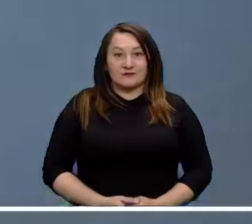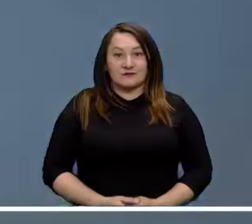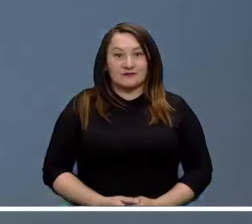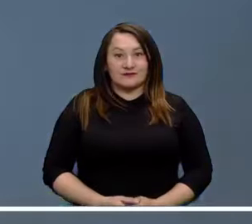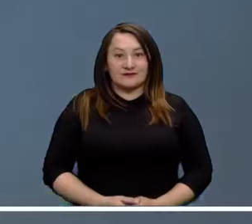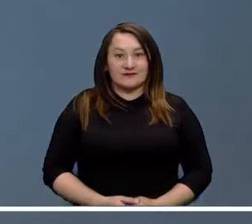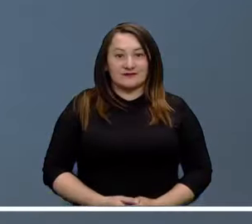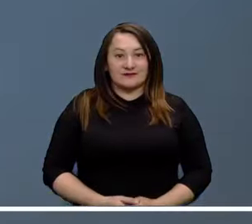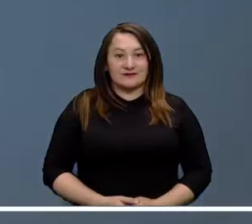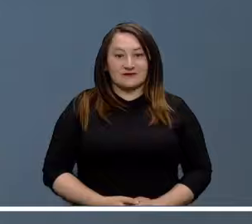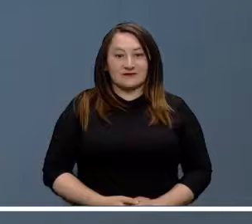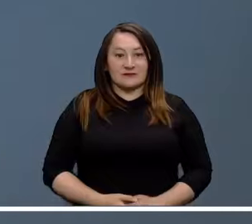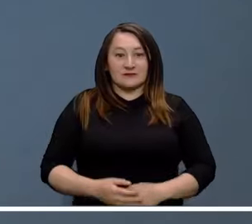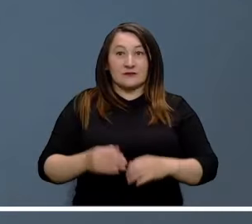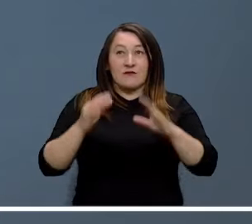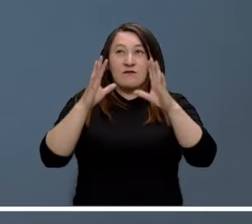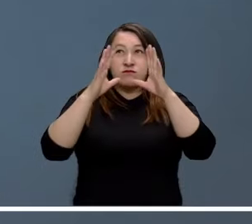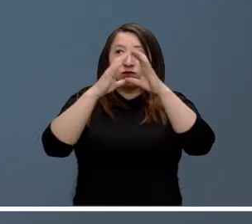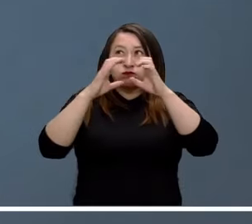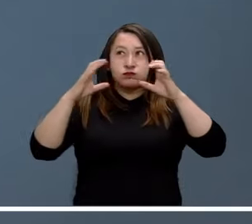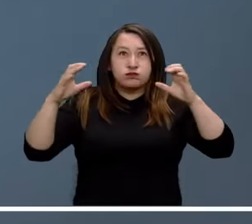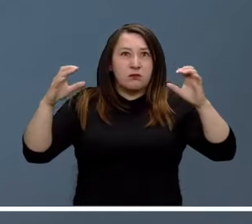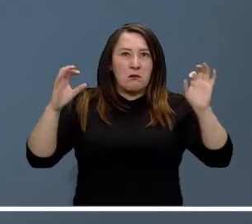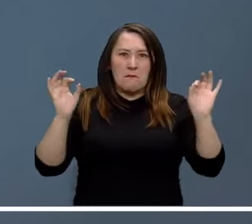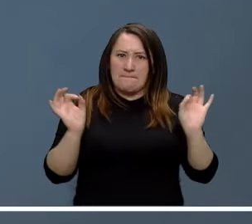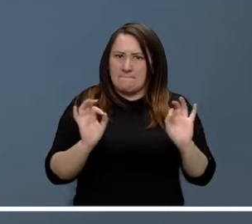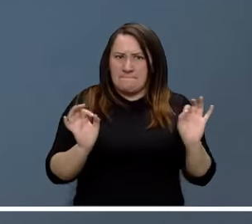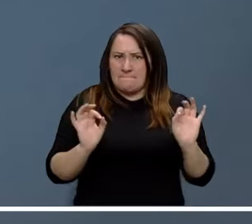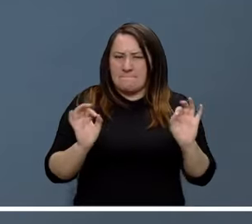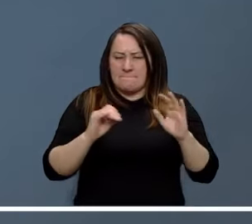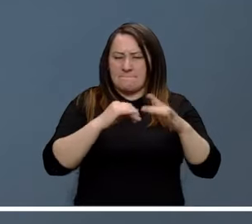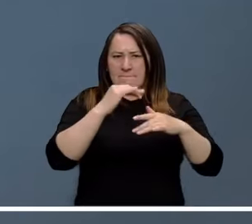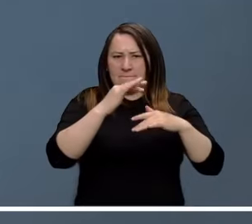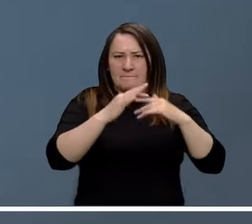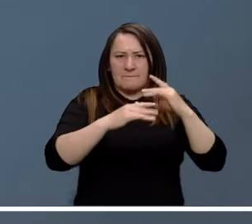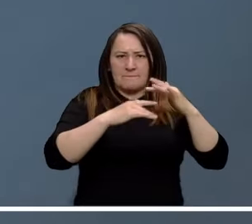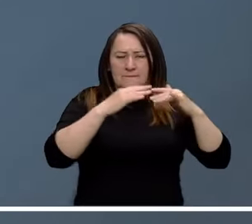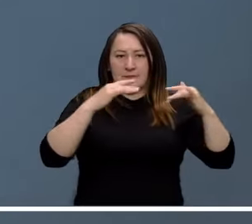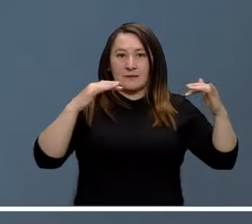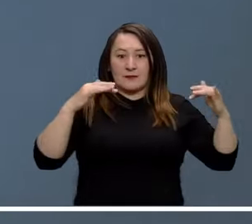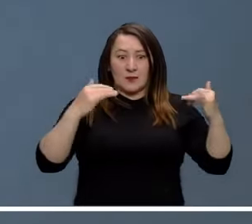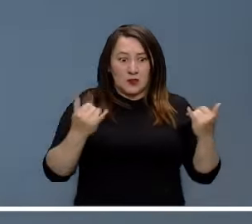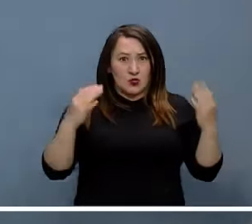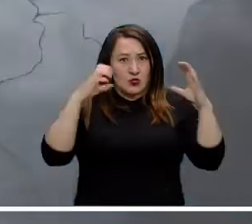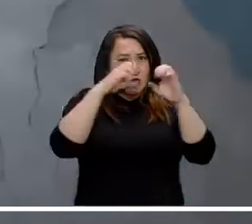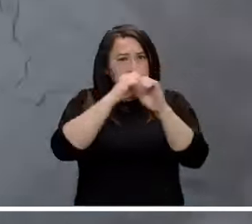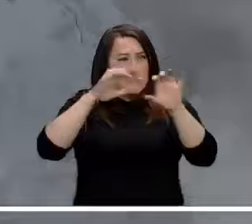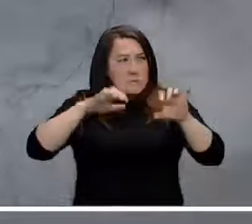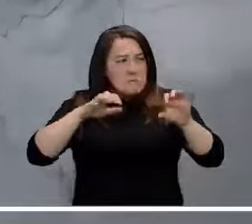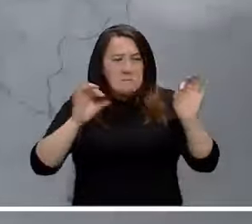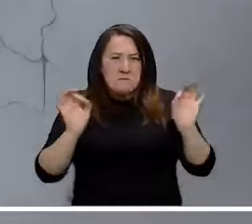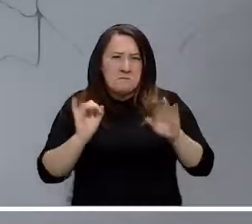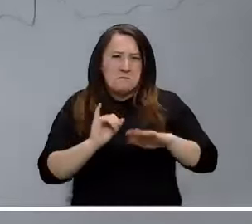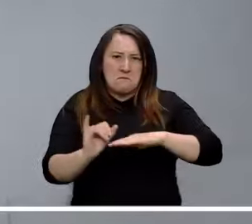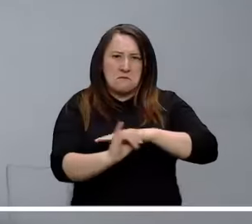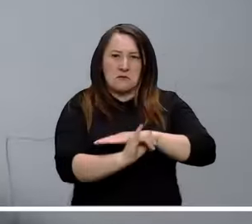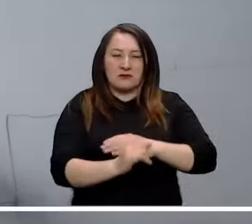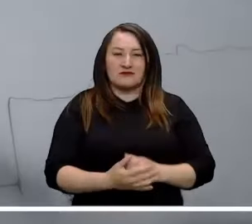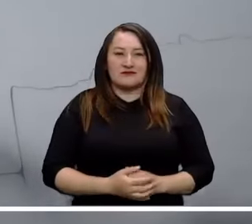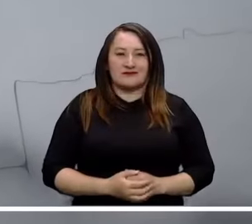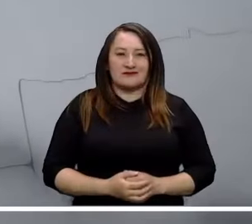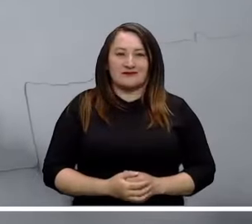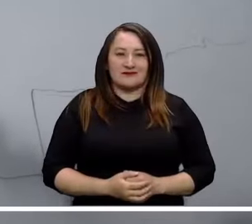La marcada ausencia de nubes en el cielo del archipiélago garantizará una noche sin precipitaciones sobre las islas.